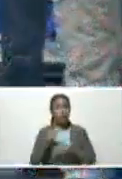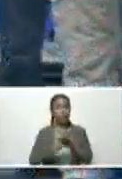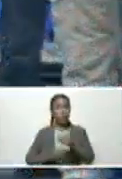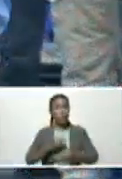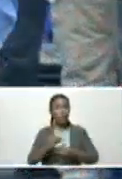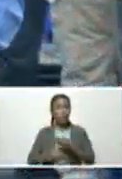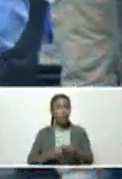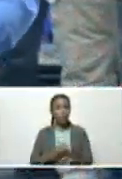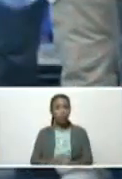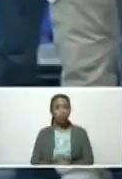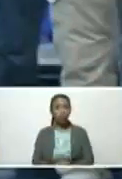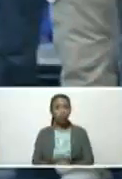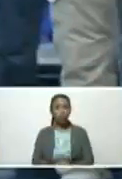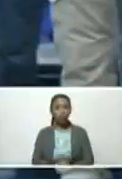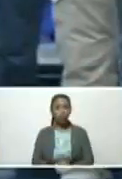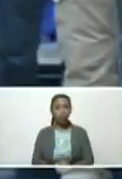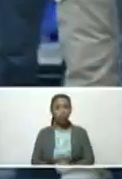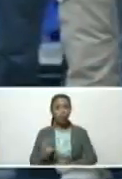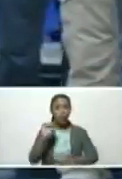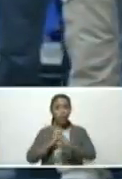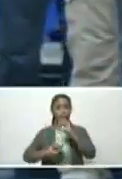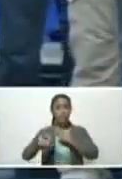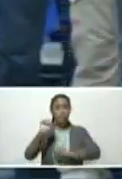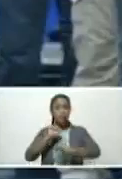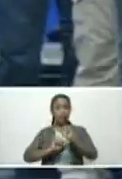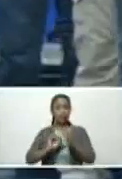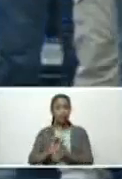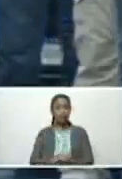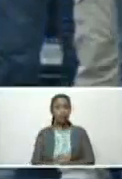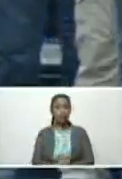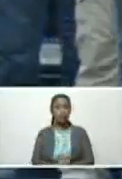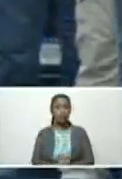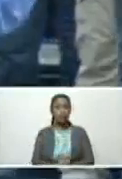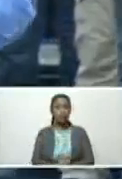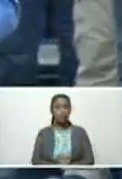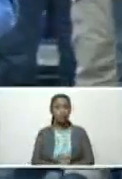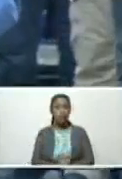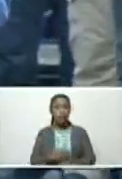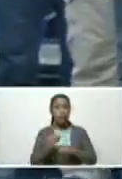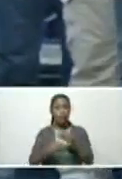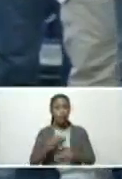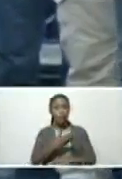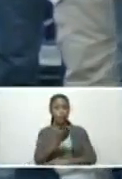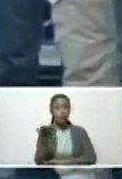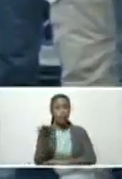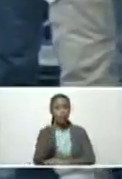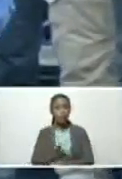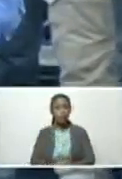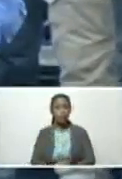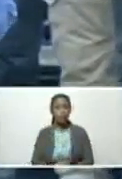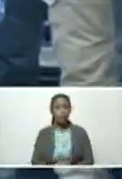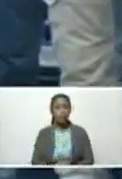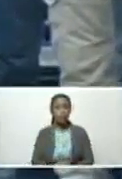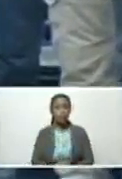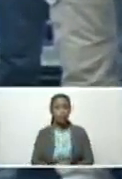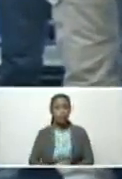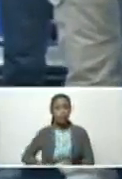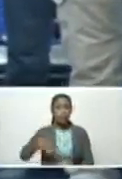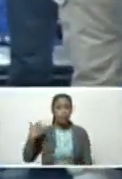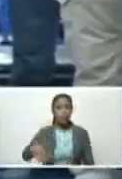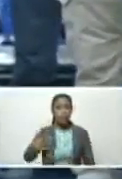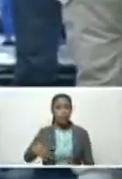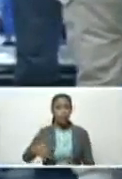garantizado y defendido y consolidado por ustedes. El derecho